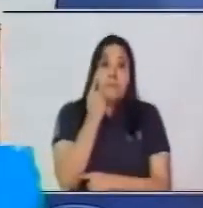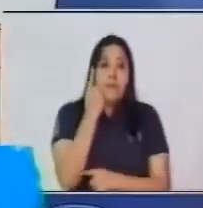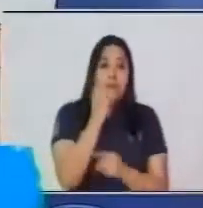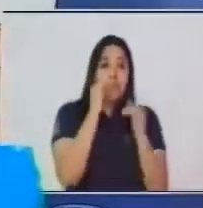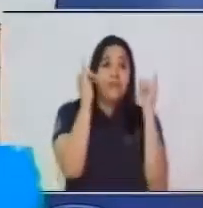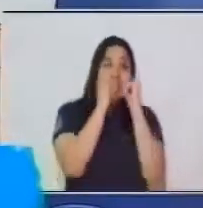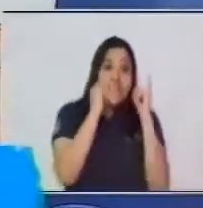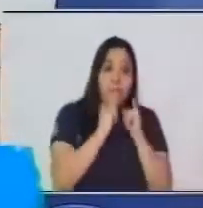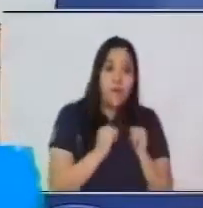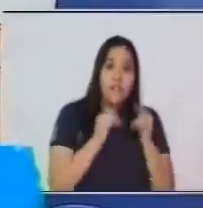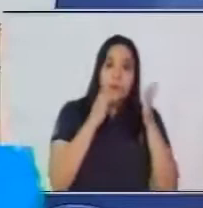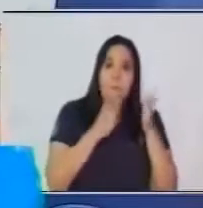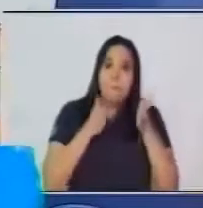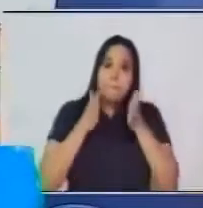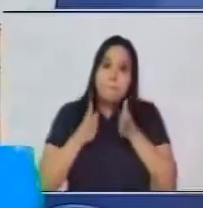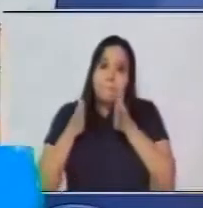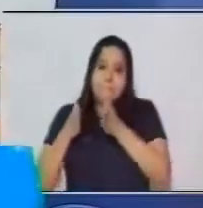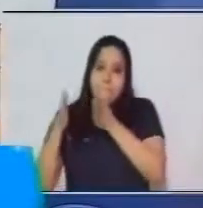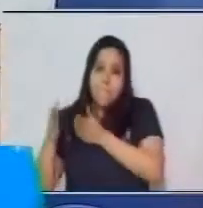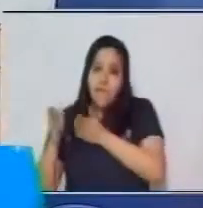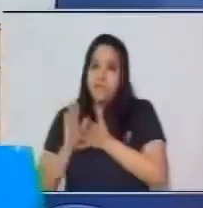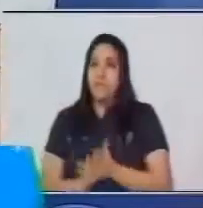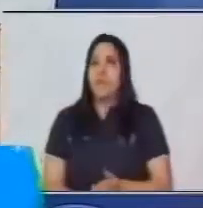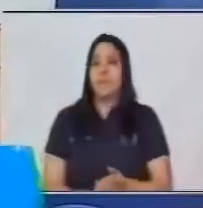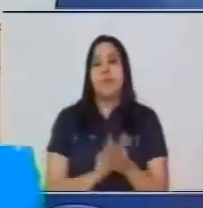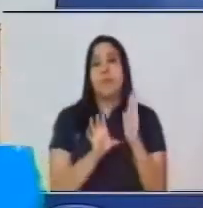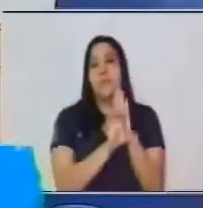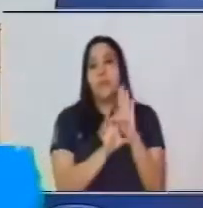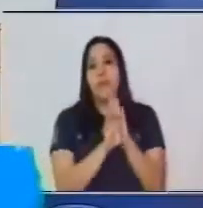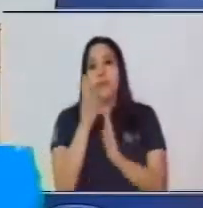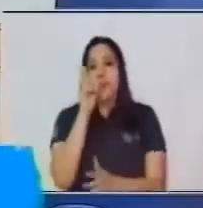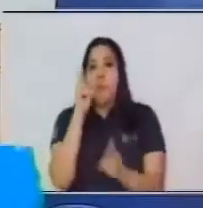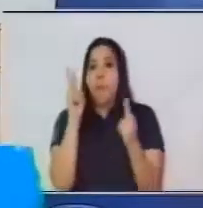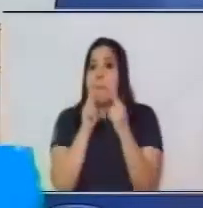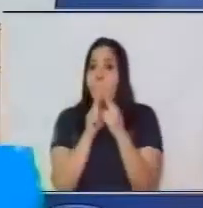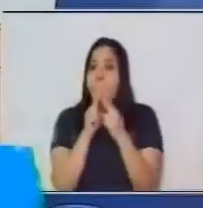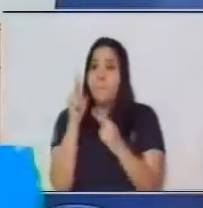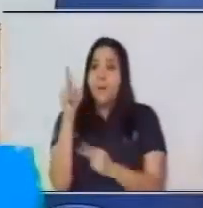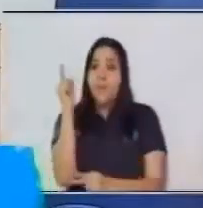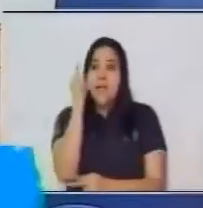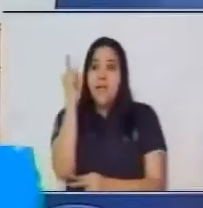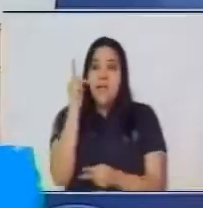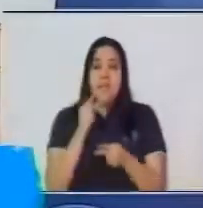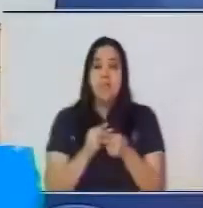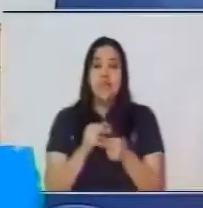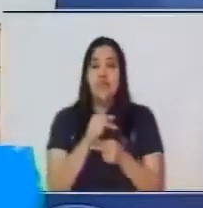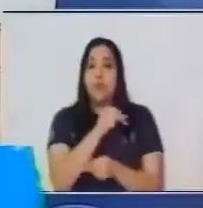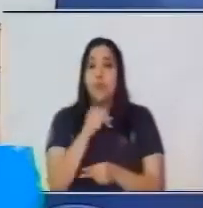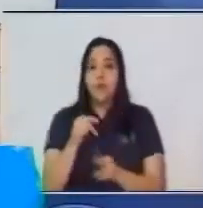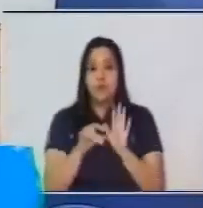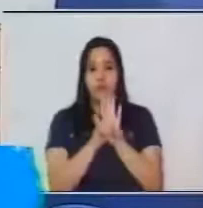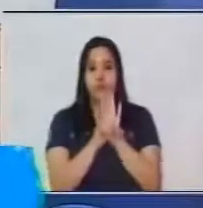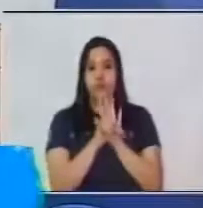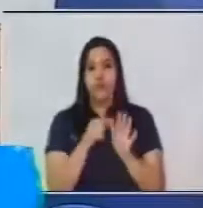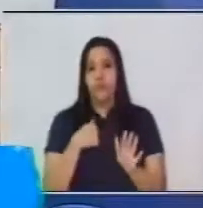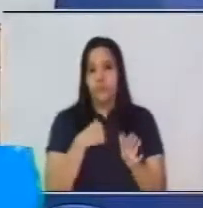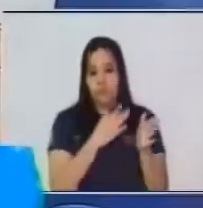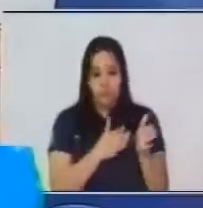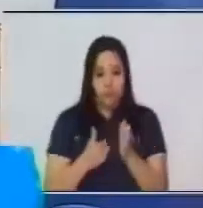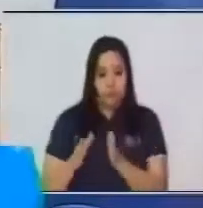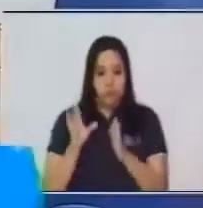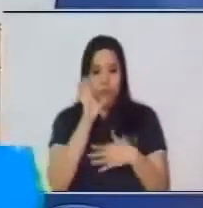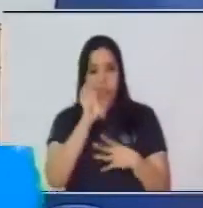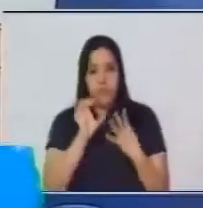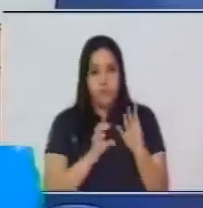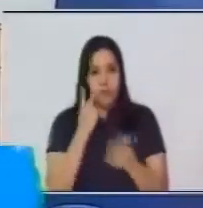personaje. Únicamente vamos a conocer los nombres de esto que tú has utilizado, de estas partes o estos